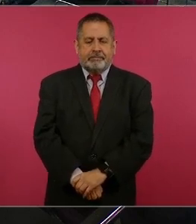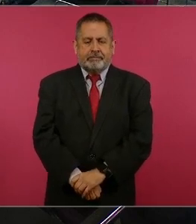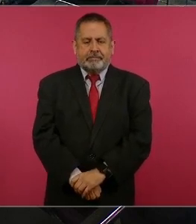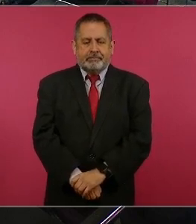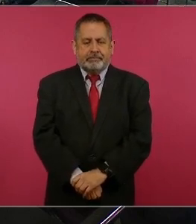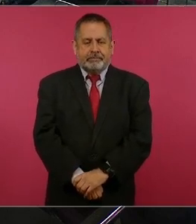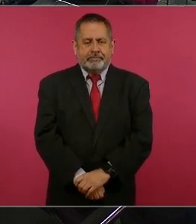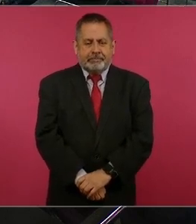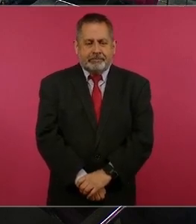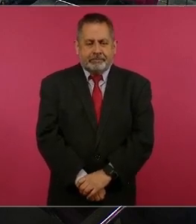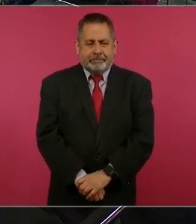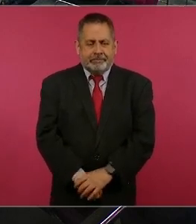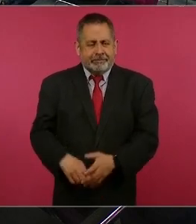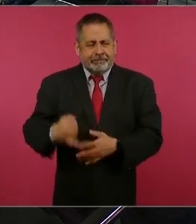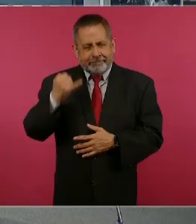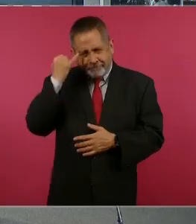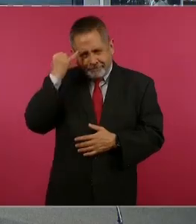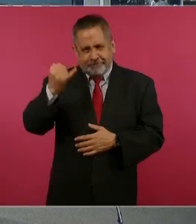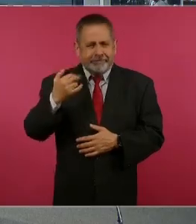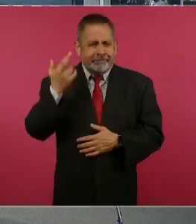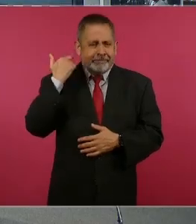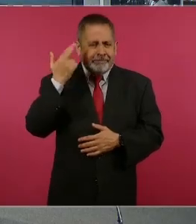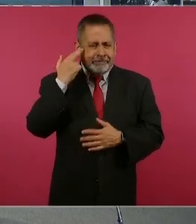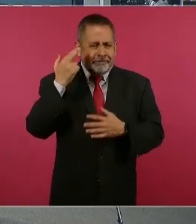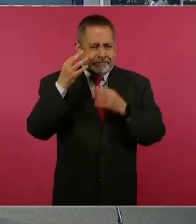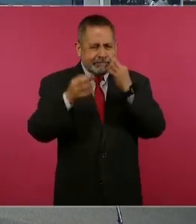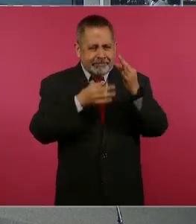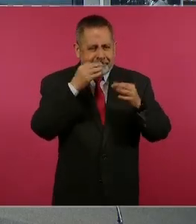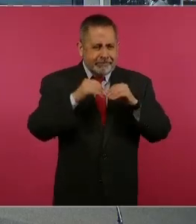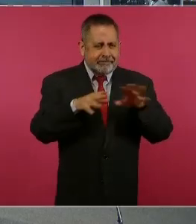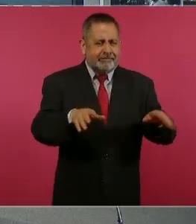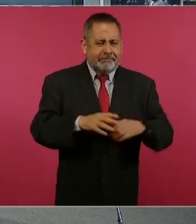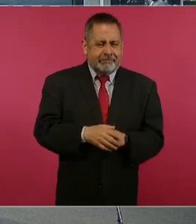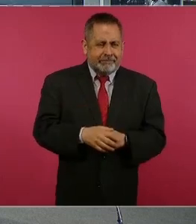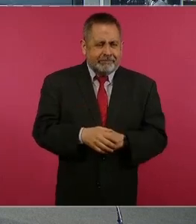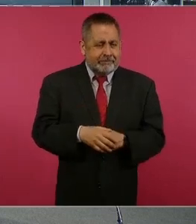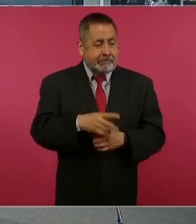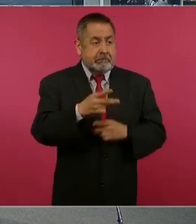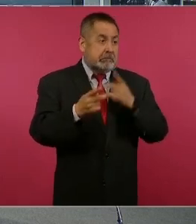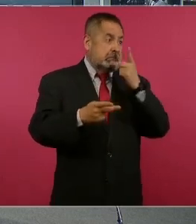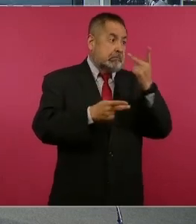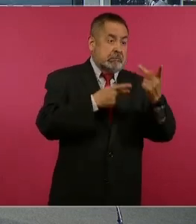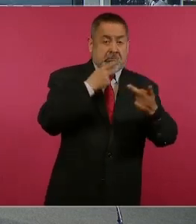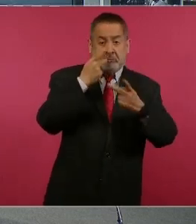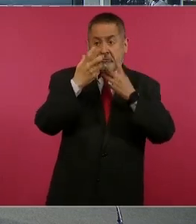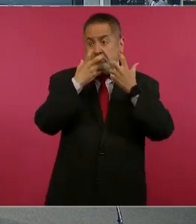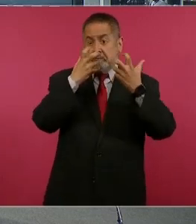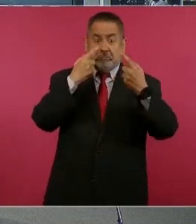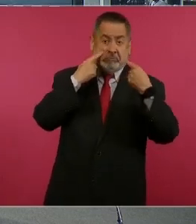No, imagínense la radio, los gritos en la radio,